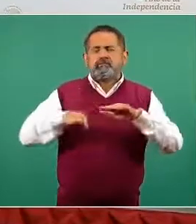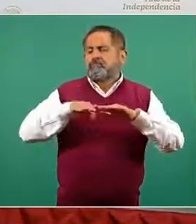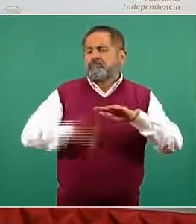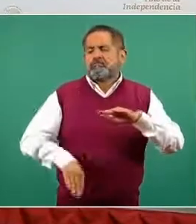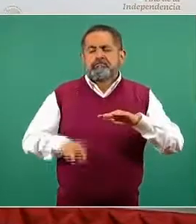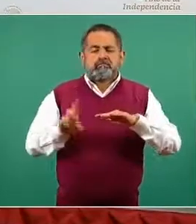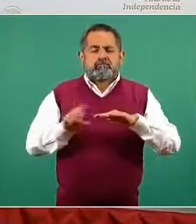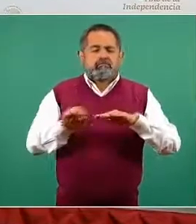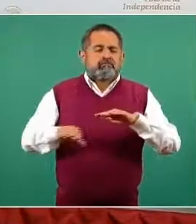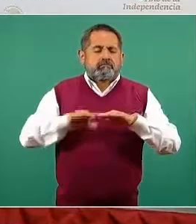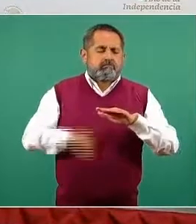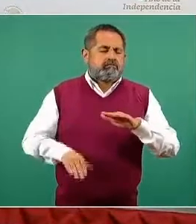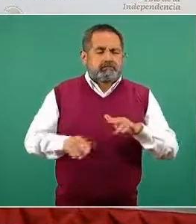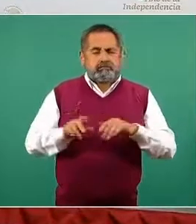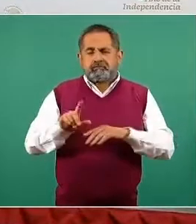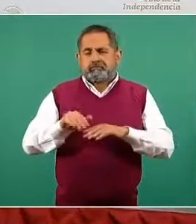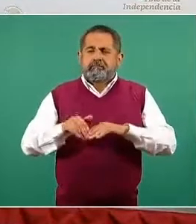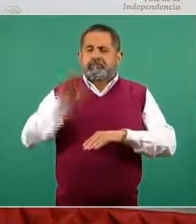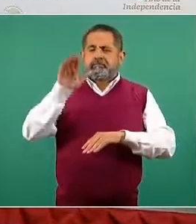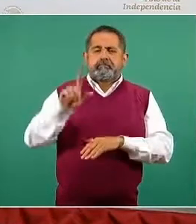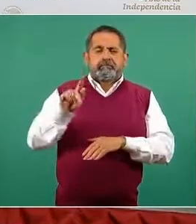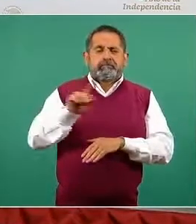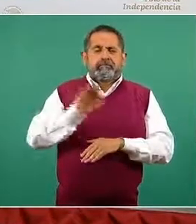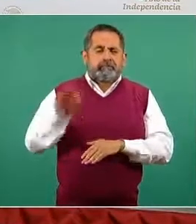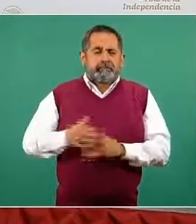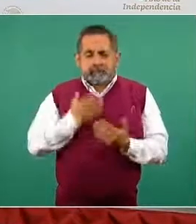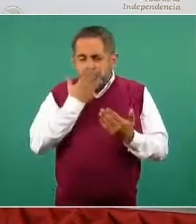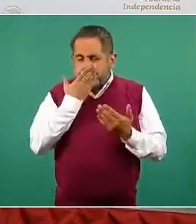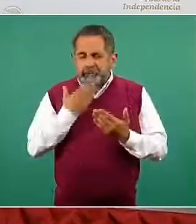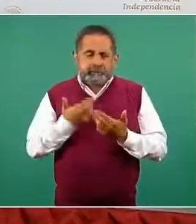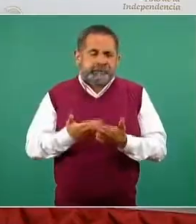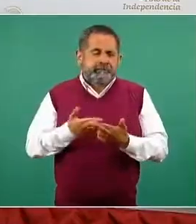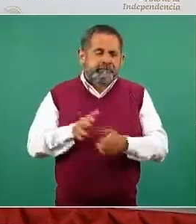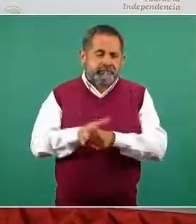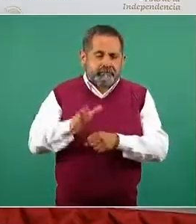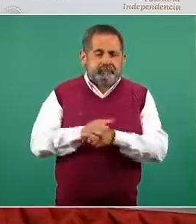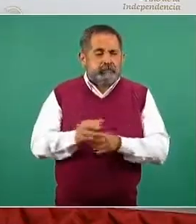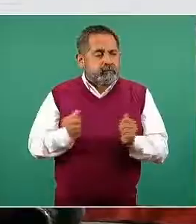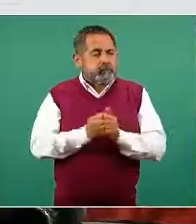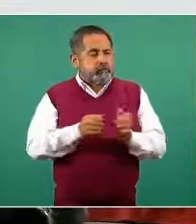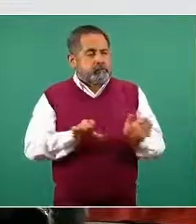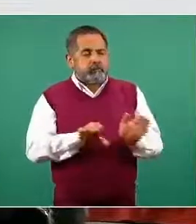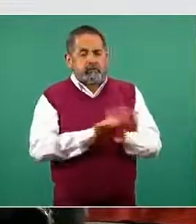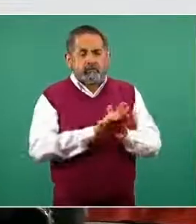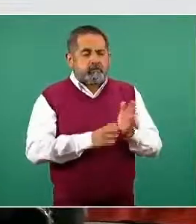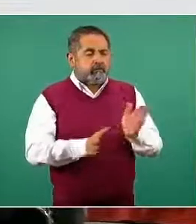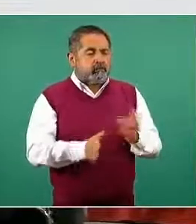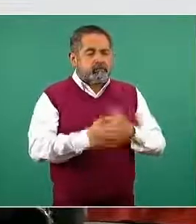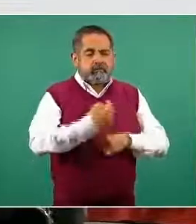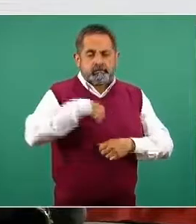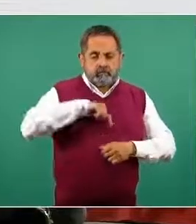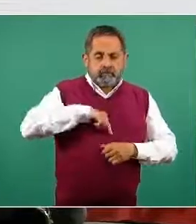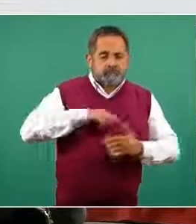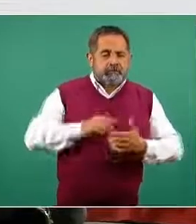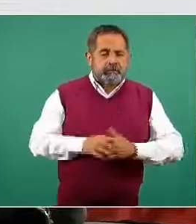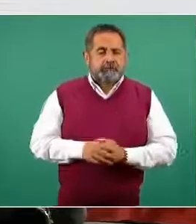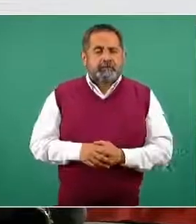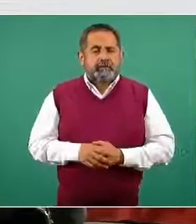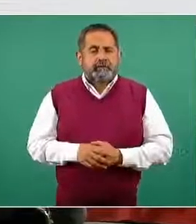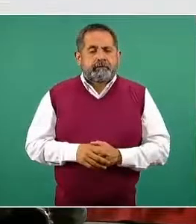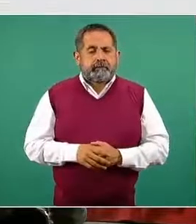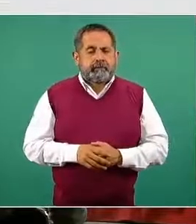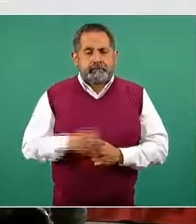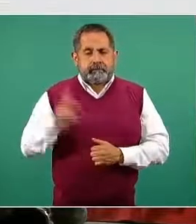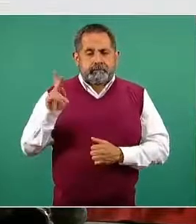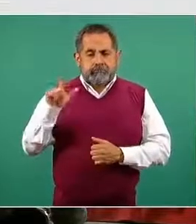del 30% de ocupación hospitalaria de camas con un respirador mecánico. Sobre la Estrategia Nacional de